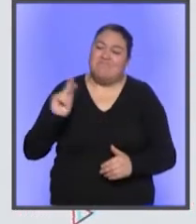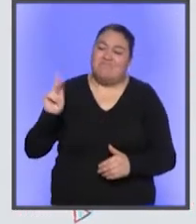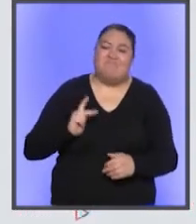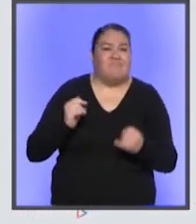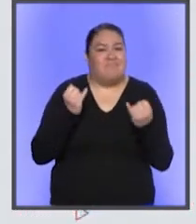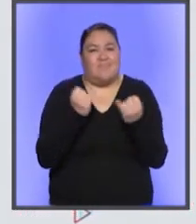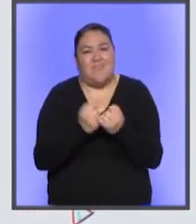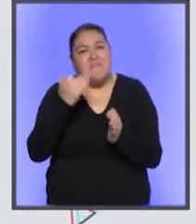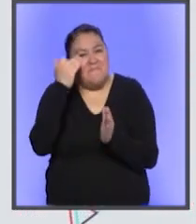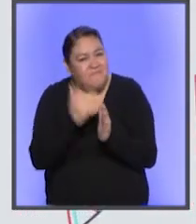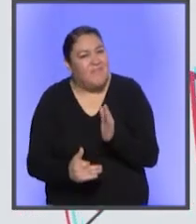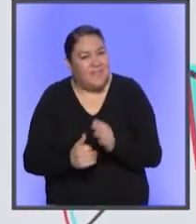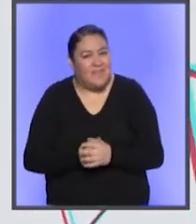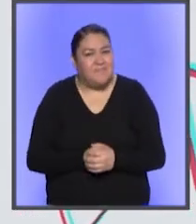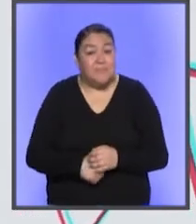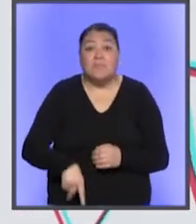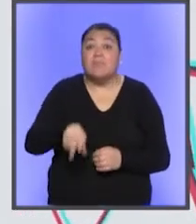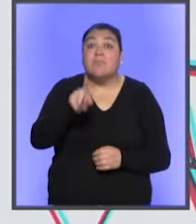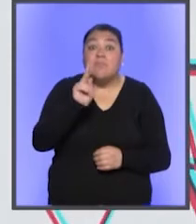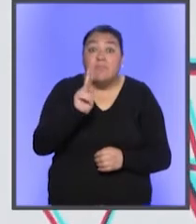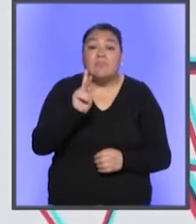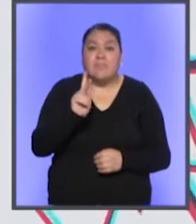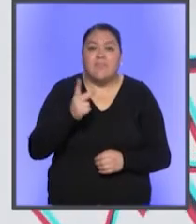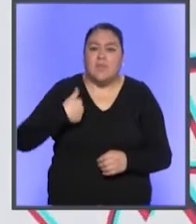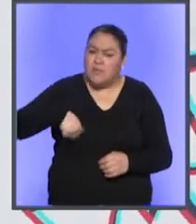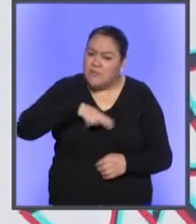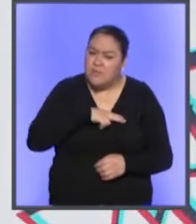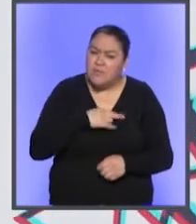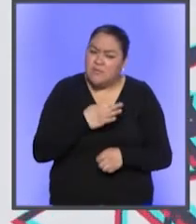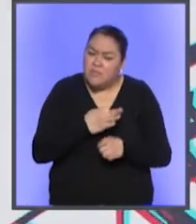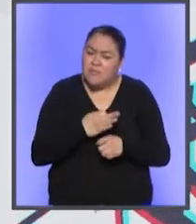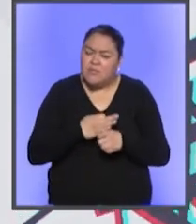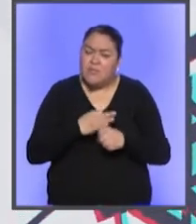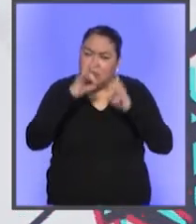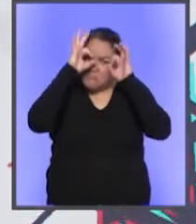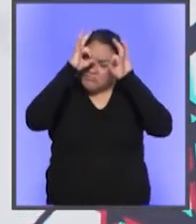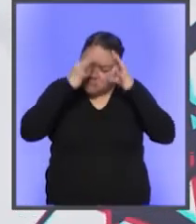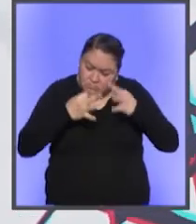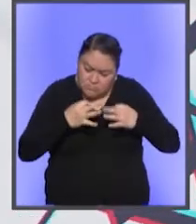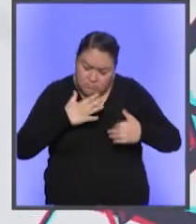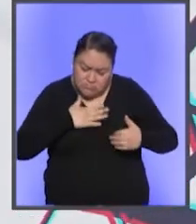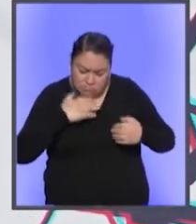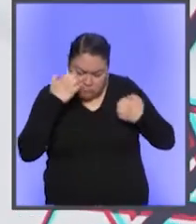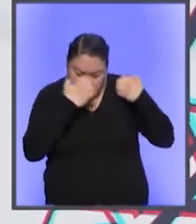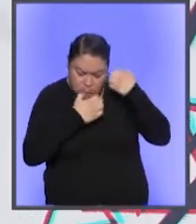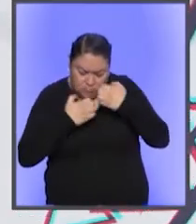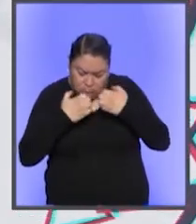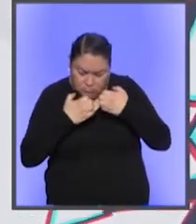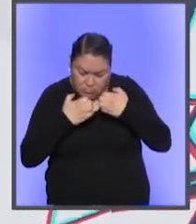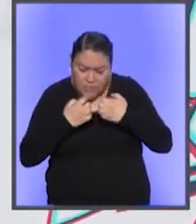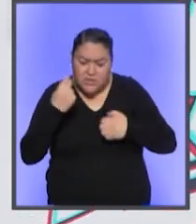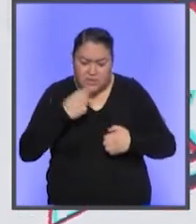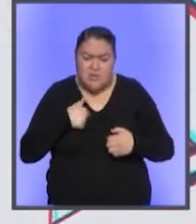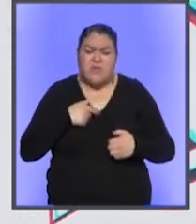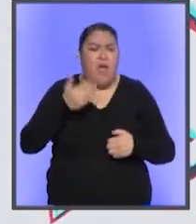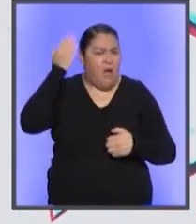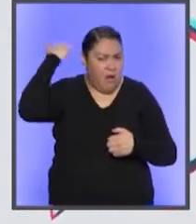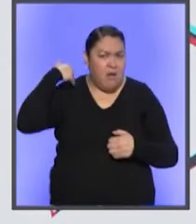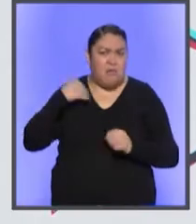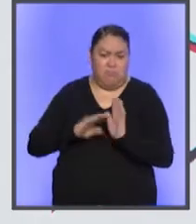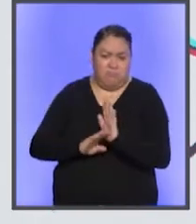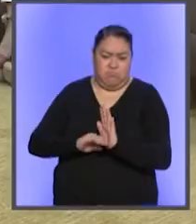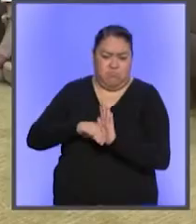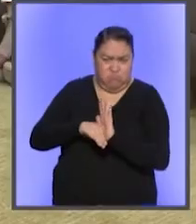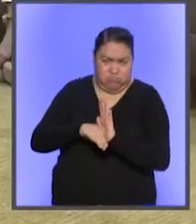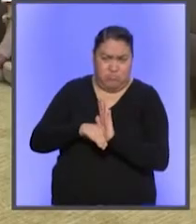yo también coincido pero me parece que también tenemos que en este ejercicio autocrítica también reconocer que